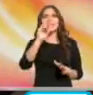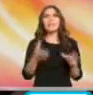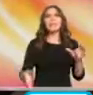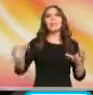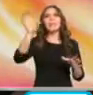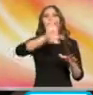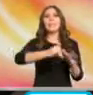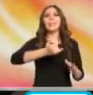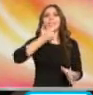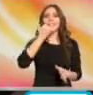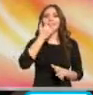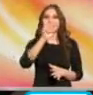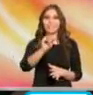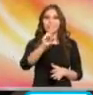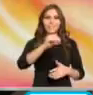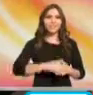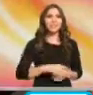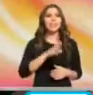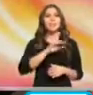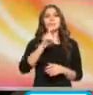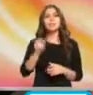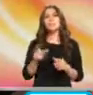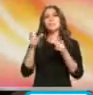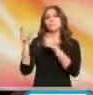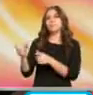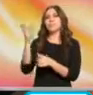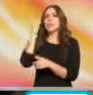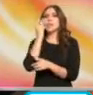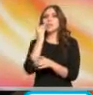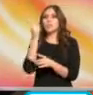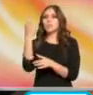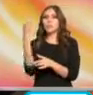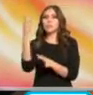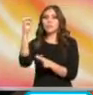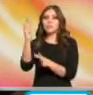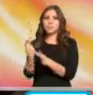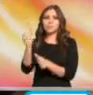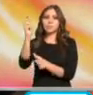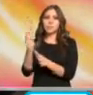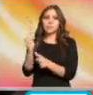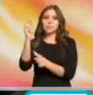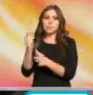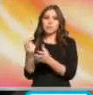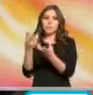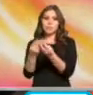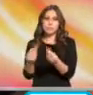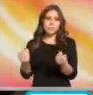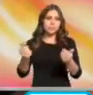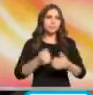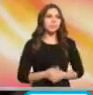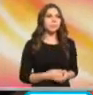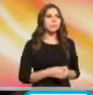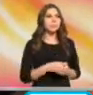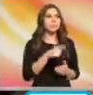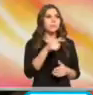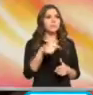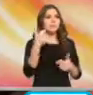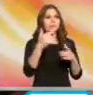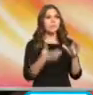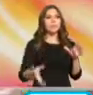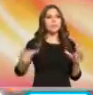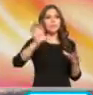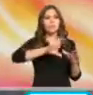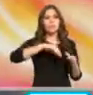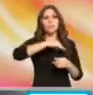Quique? Jugo de los 3 limones, ¿verdad? Así es. Todo el jugo, Gaby. Y de aquel lado, ese para adentro. Este es todo. Para adentro, exacto, sí,